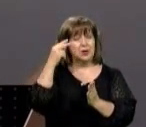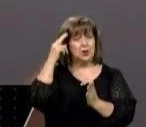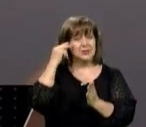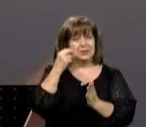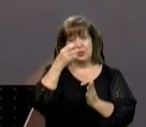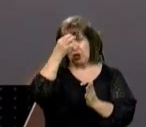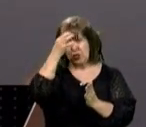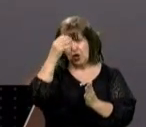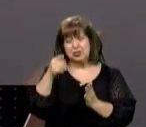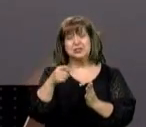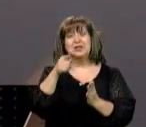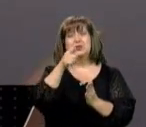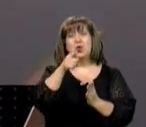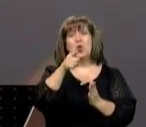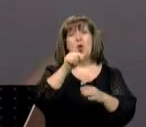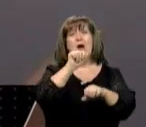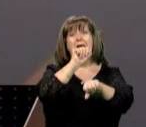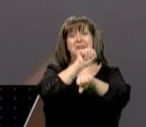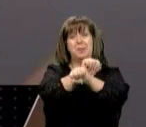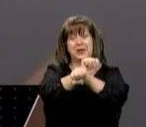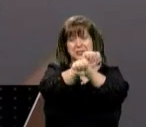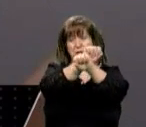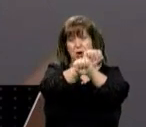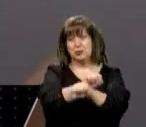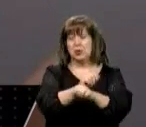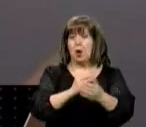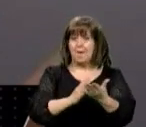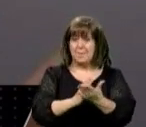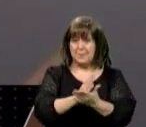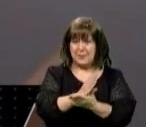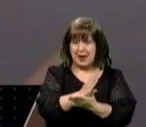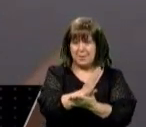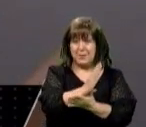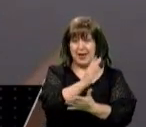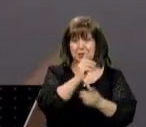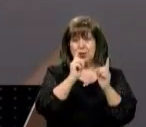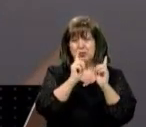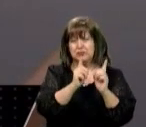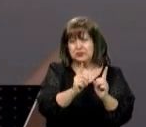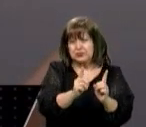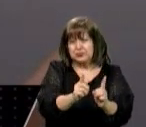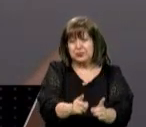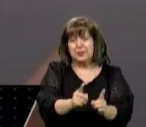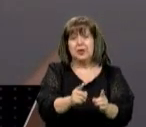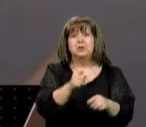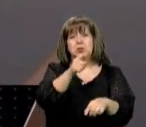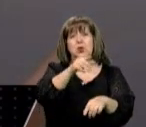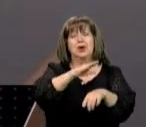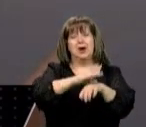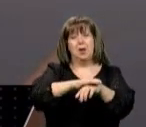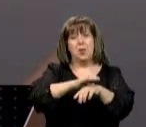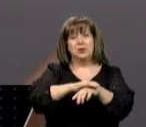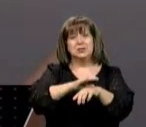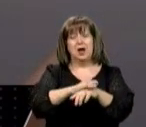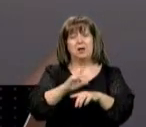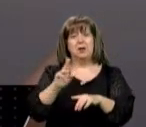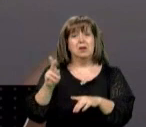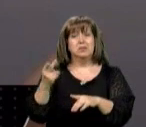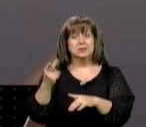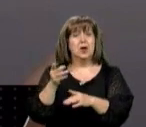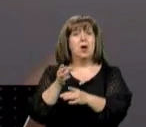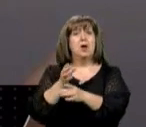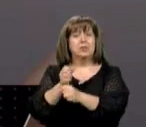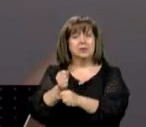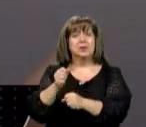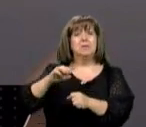42.974.312, ya afiliado a la pena de prisión perpetua con costas, como autor penalmente responsable del delito de homicidio criminis causa en